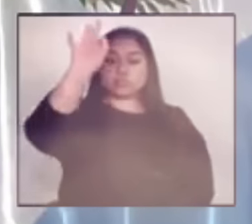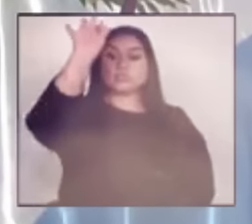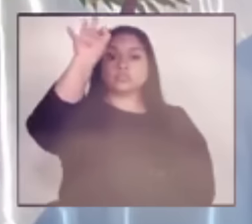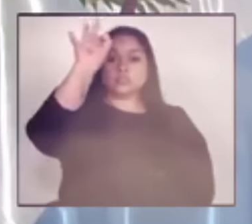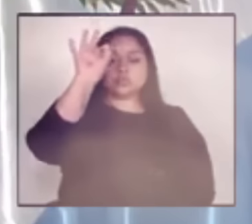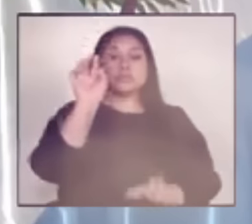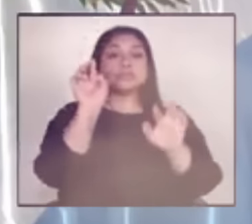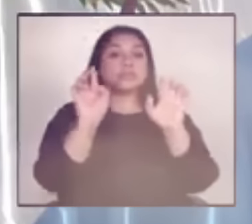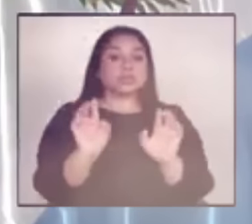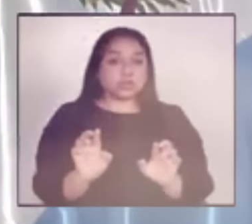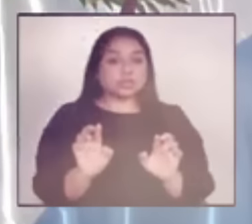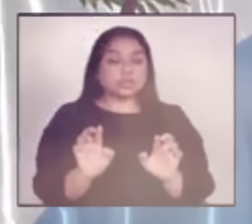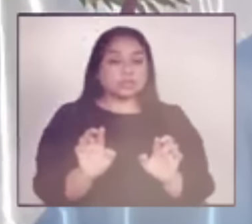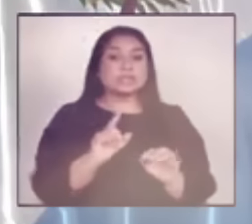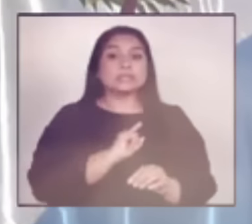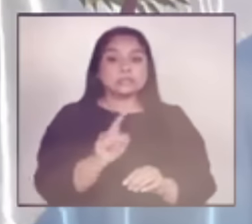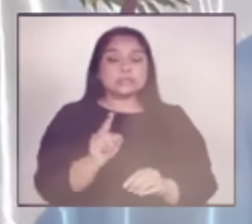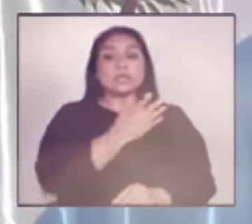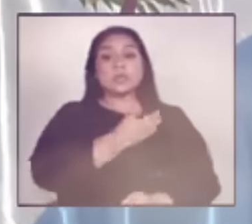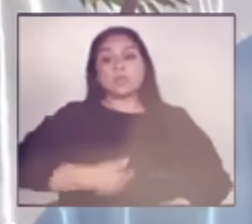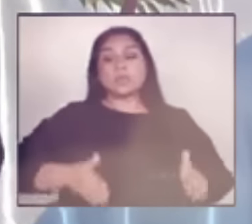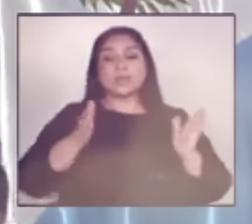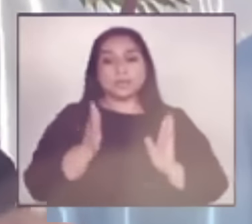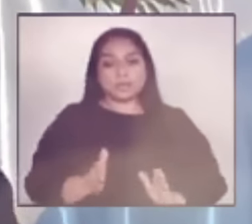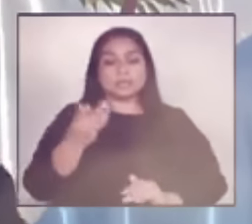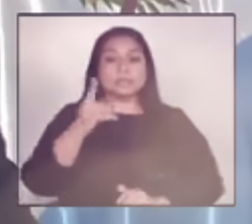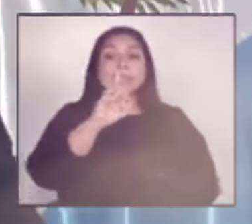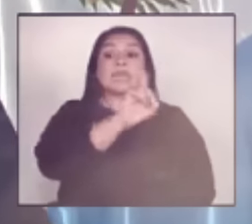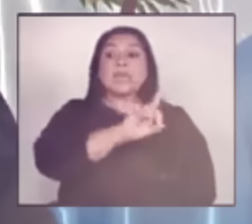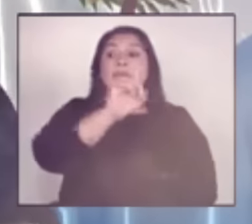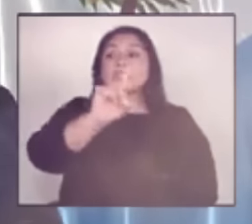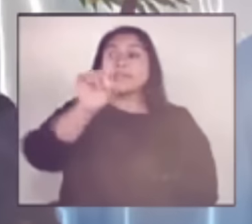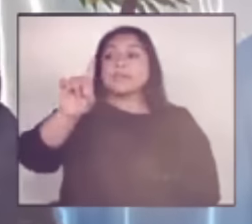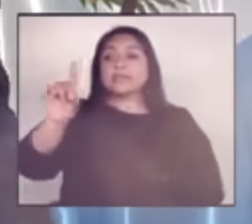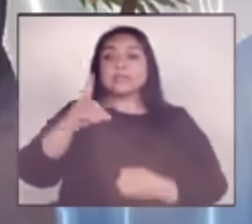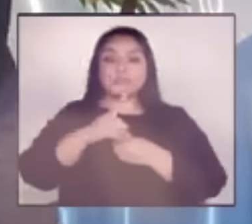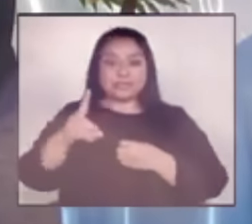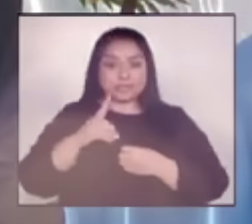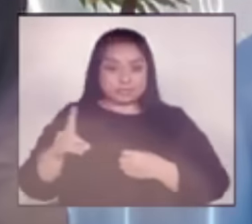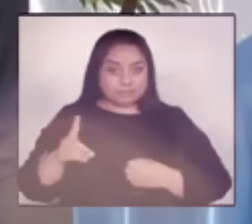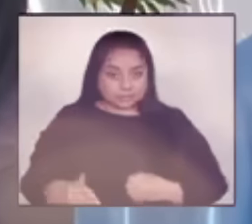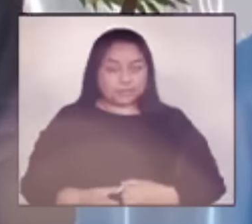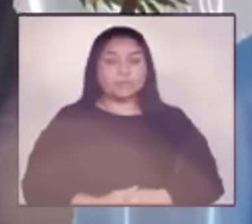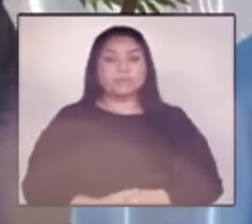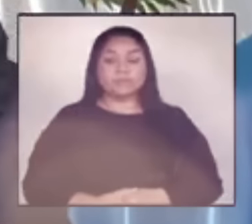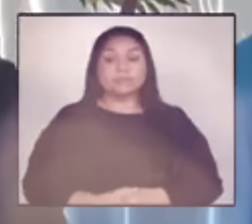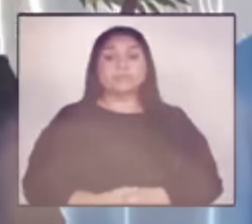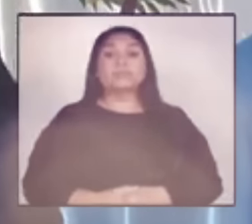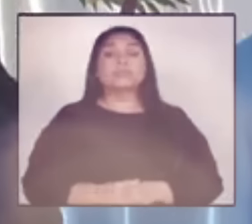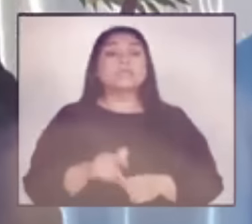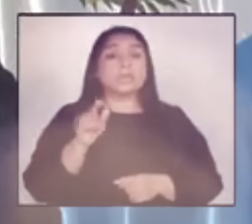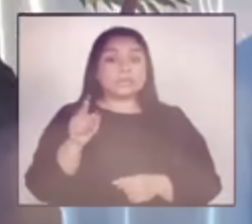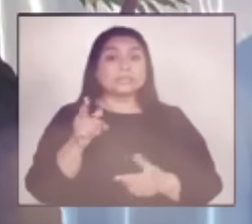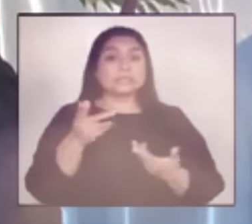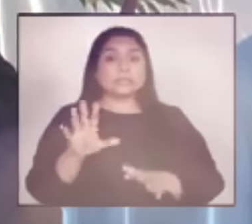persona que será el gobernador de cada uno de los departamentos. Eso es que